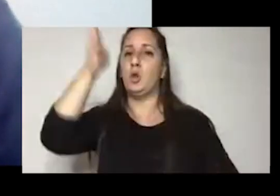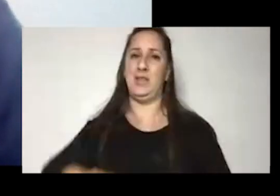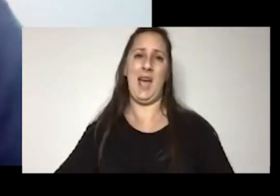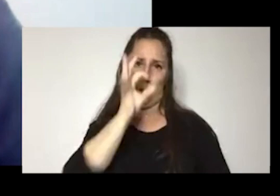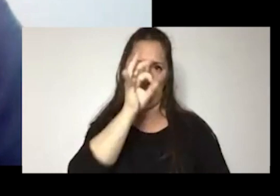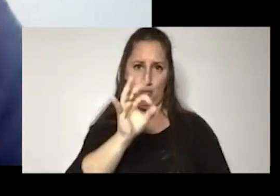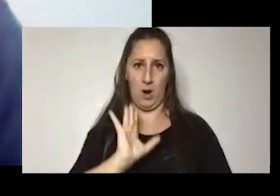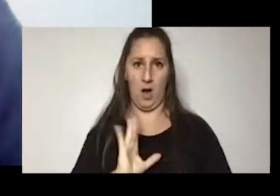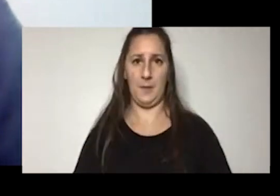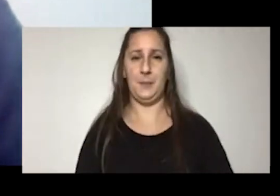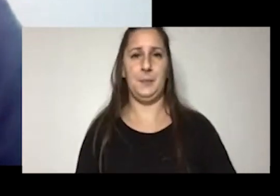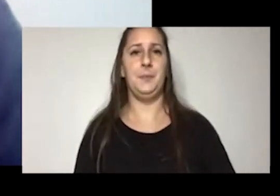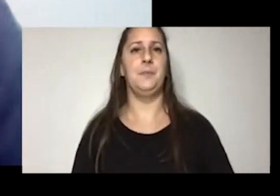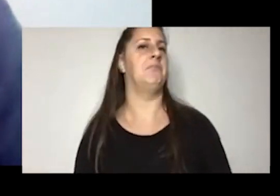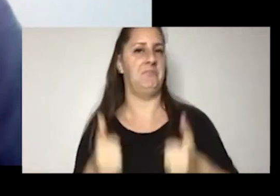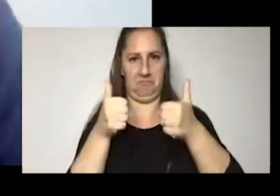Perfecto.